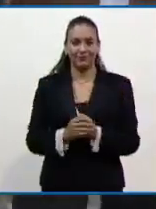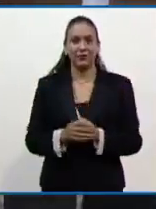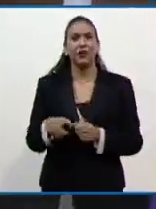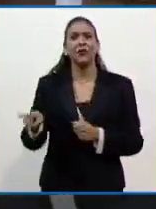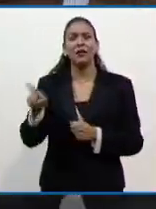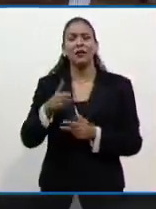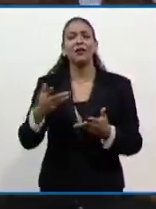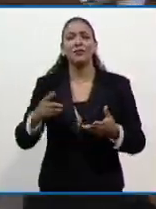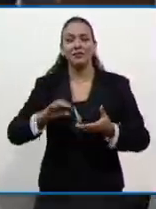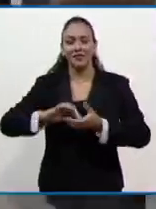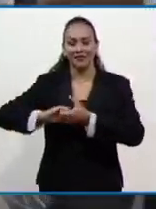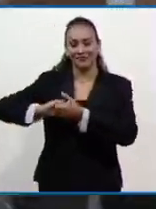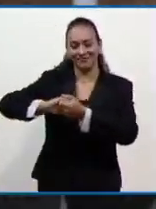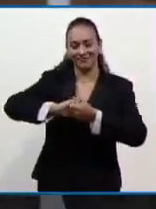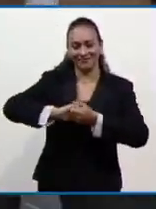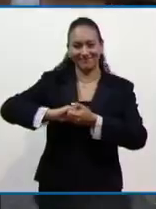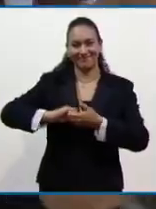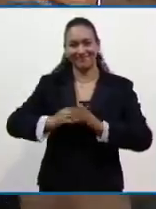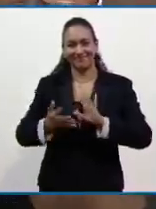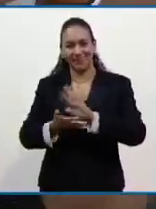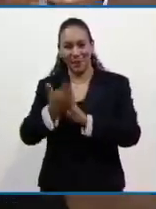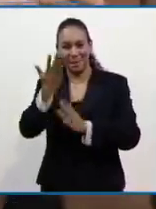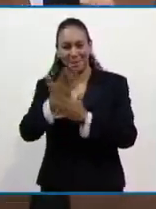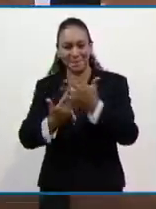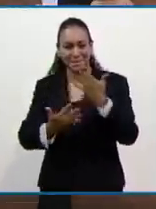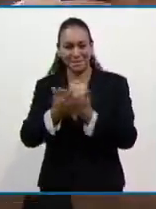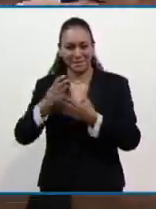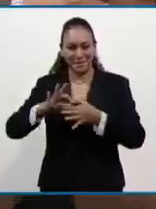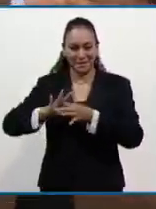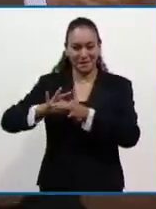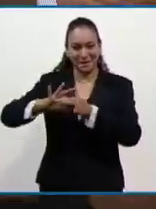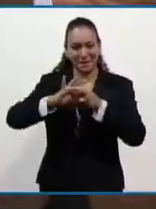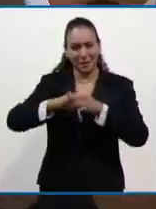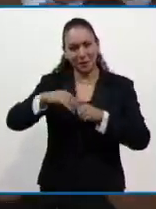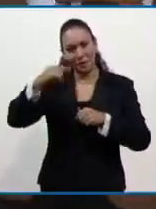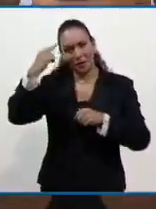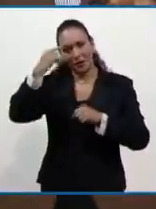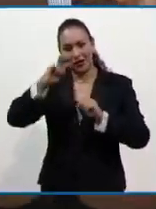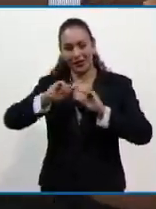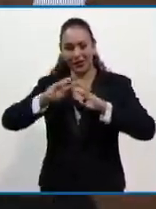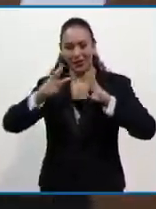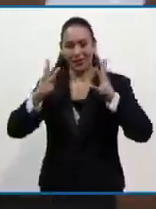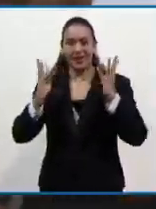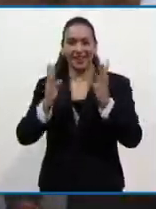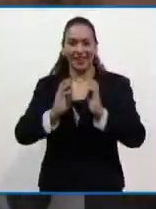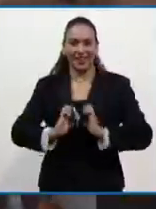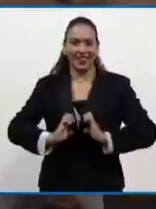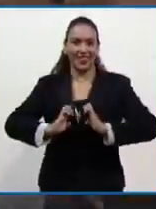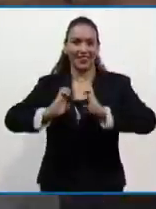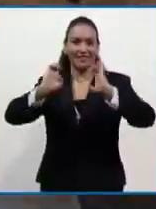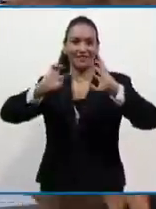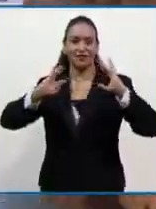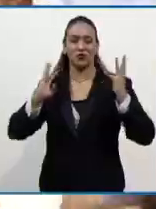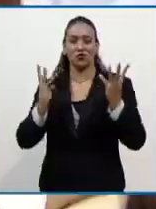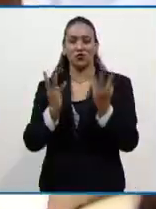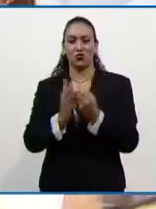han sostenido de las manos para rodear las inmediaciones de la Suprema Corte de Justicia de la